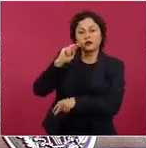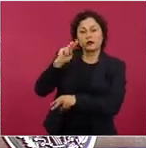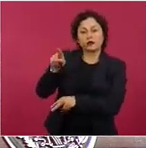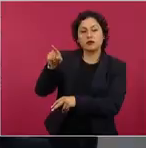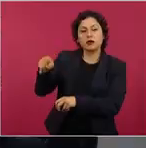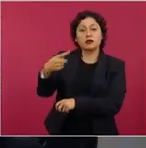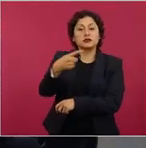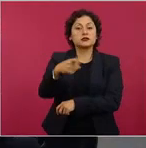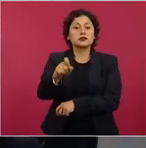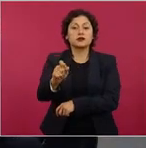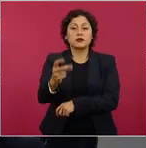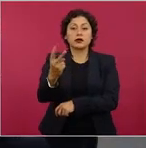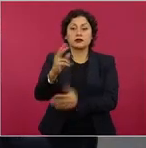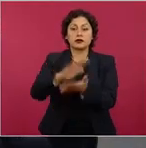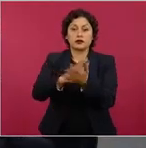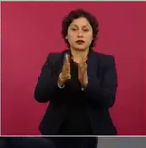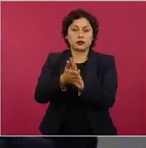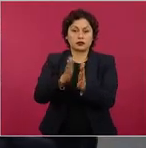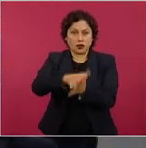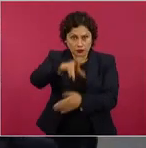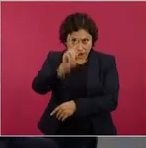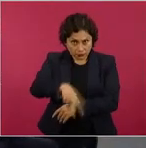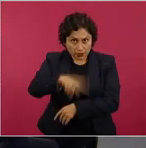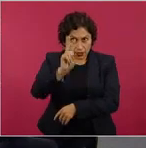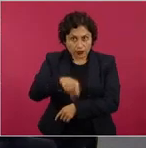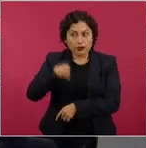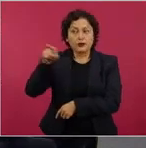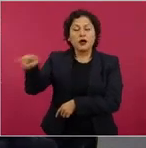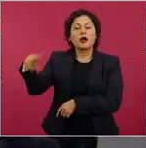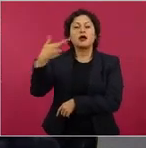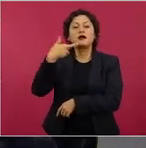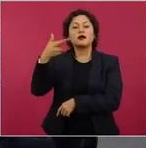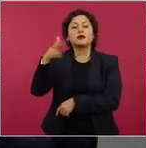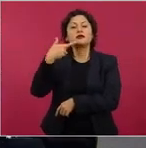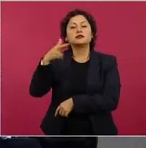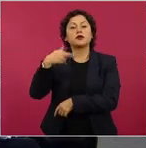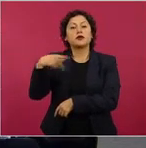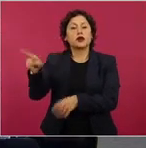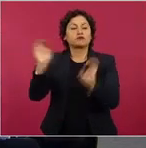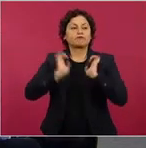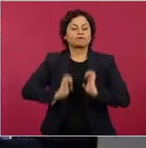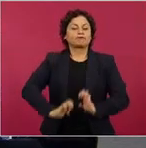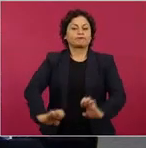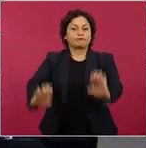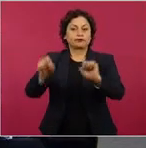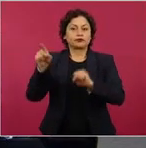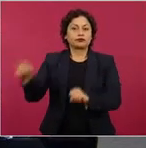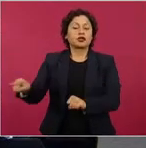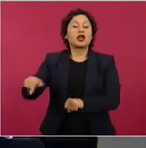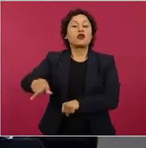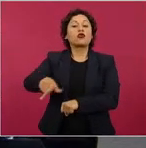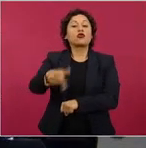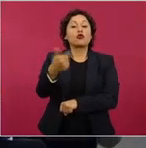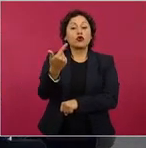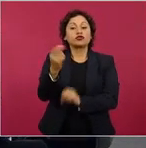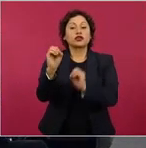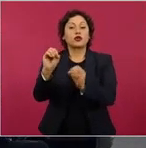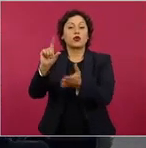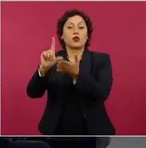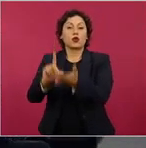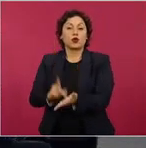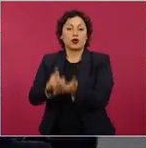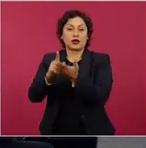de veras, es un restaurante de lujo que lo vende por docena y por kilo salen 122 pesos, que de